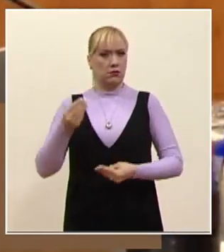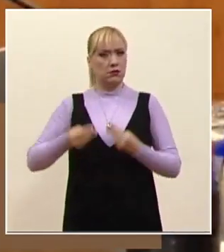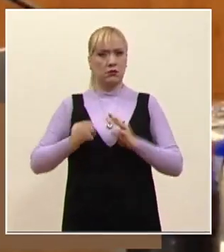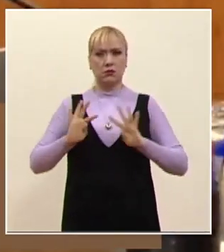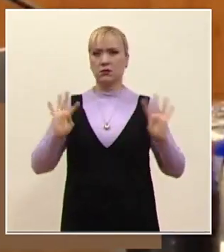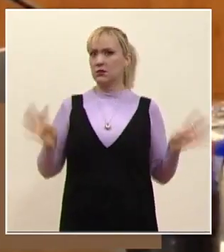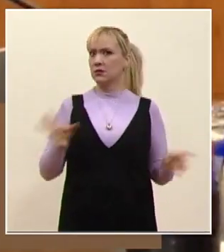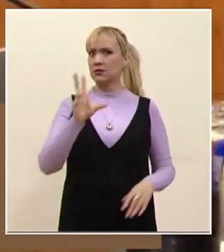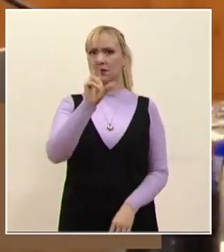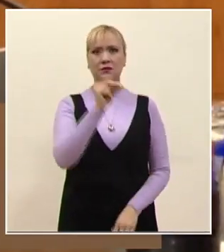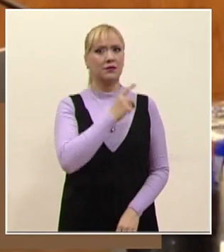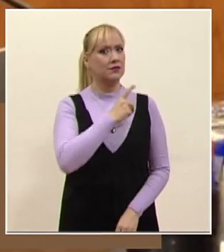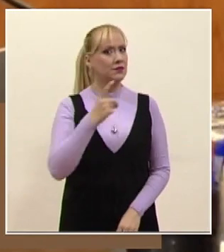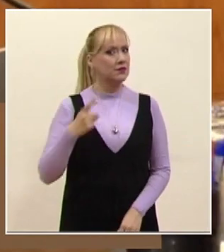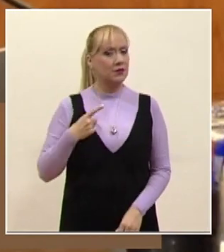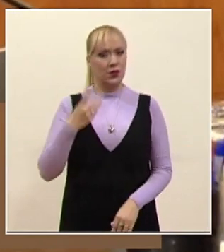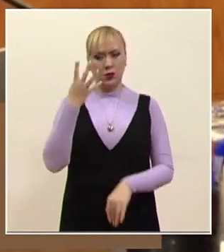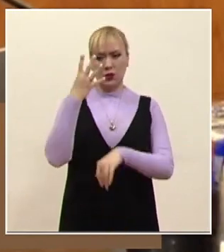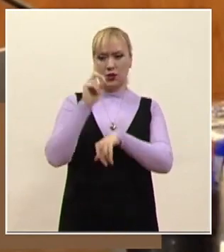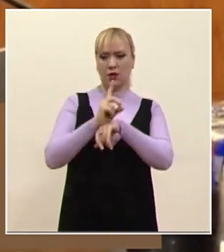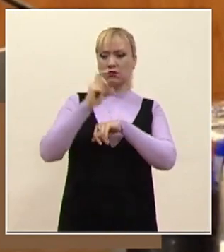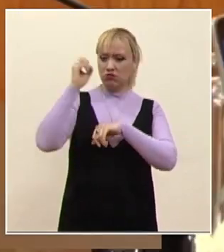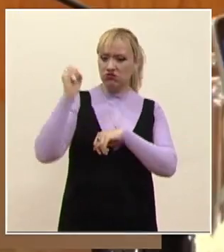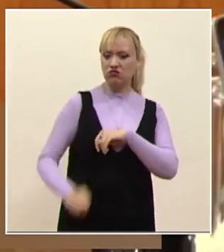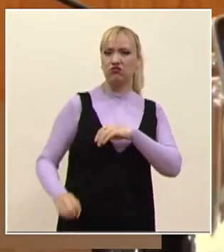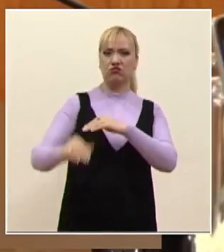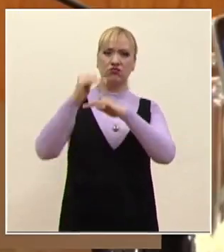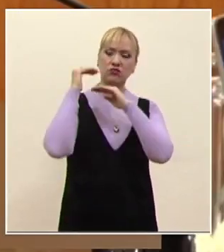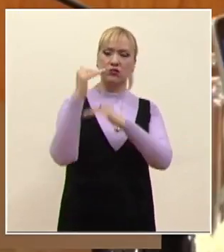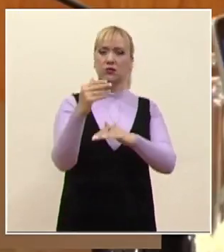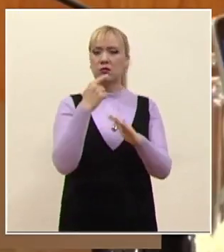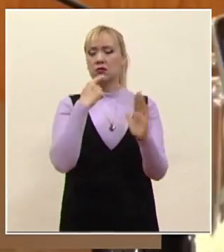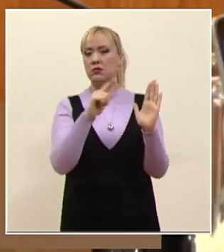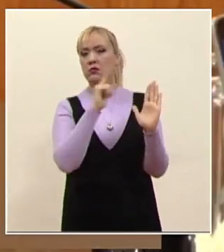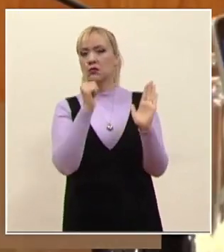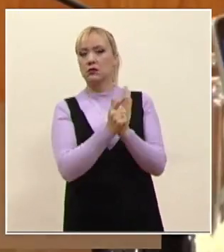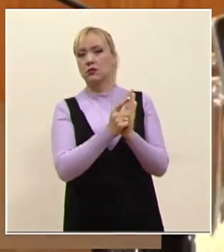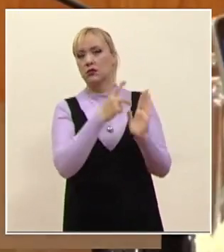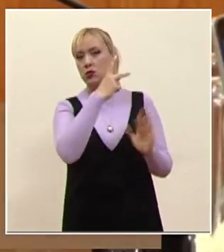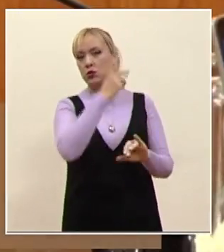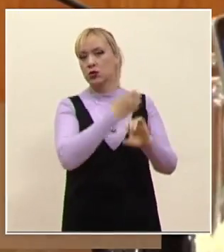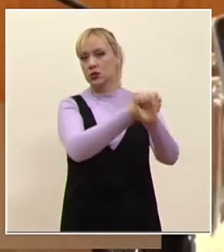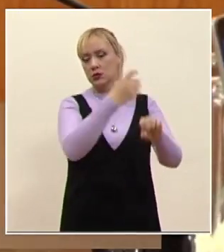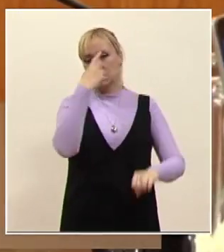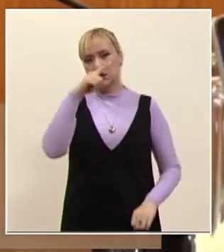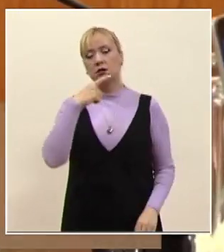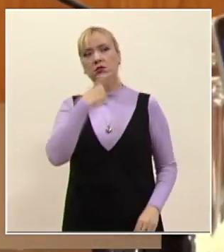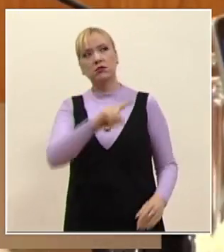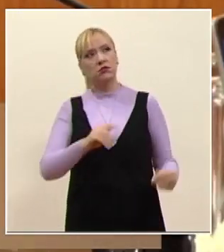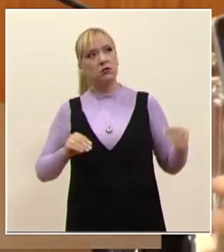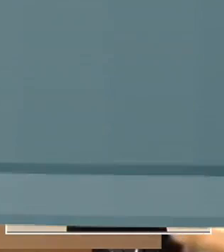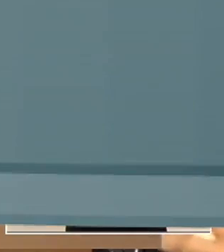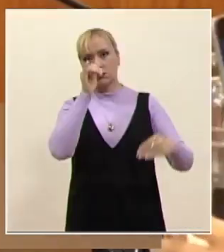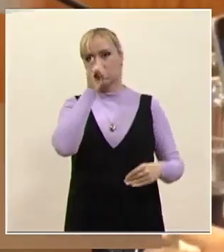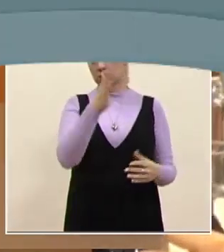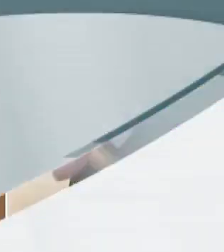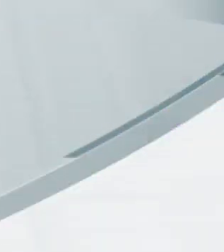debió aplicar el plazo de 4 días previsto en la legislación local para presentar la impugnación.